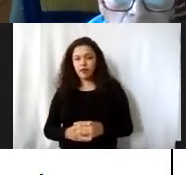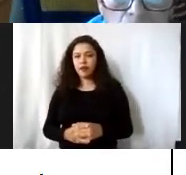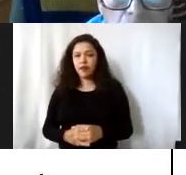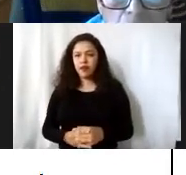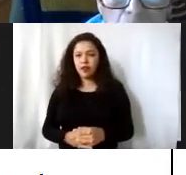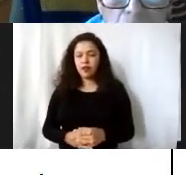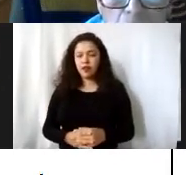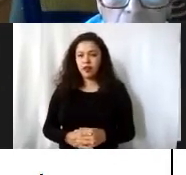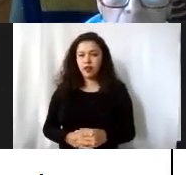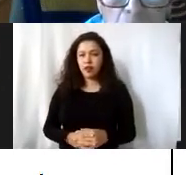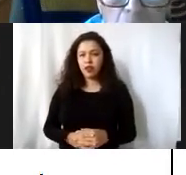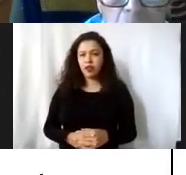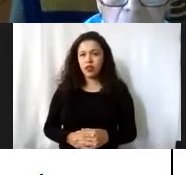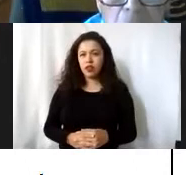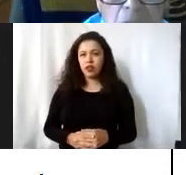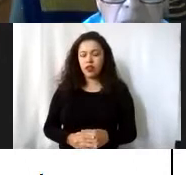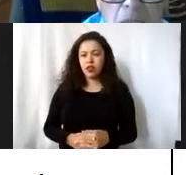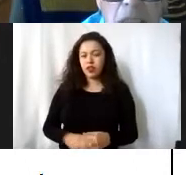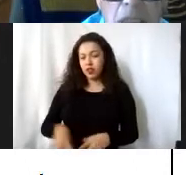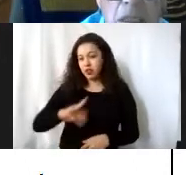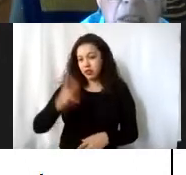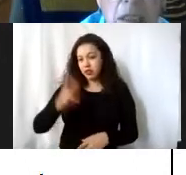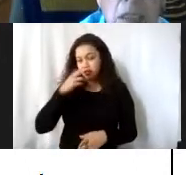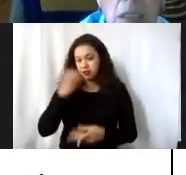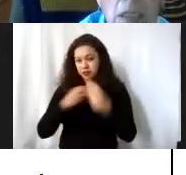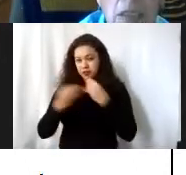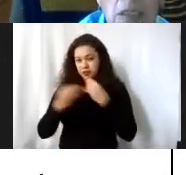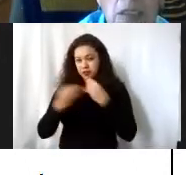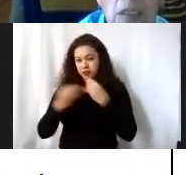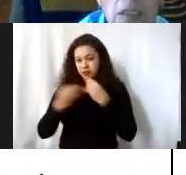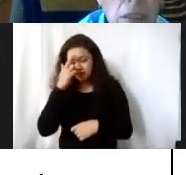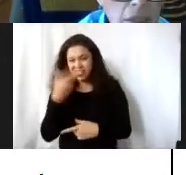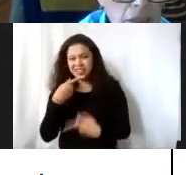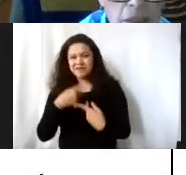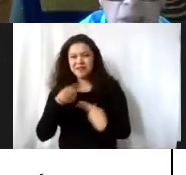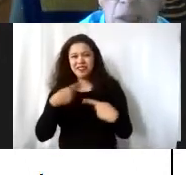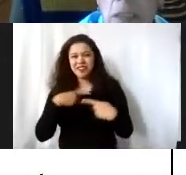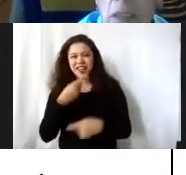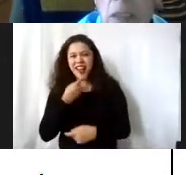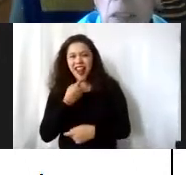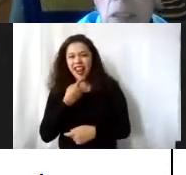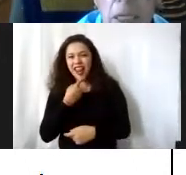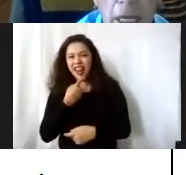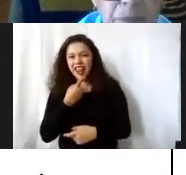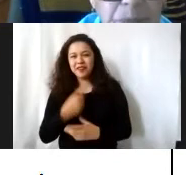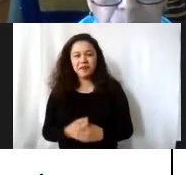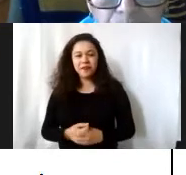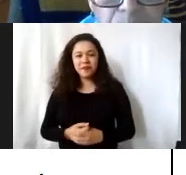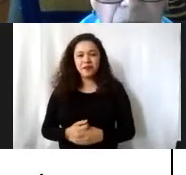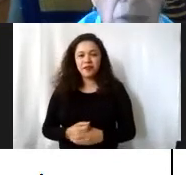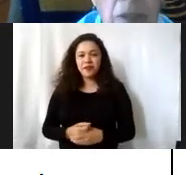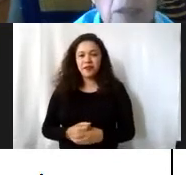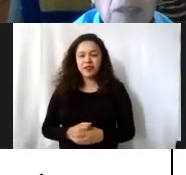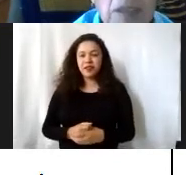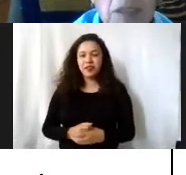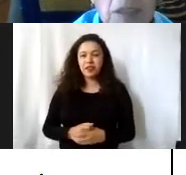yo acuérdense que yo como más rápido para terminar, porque además de que la más que se va muy temprano. Yo como en